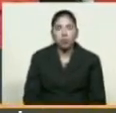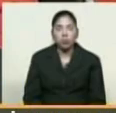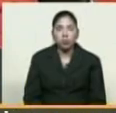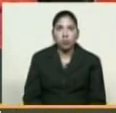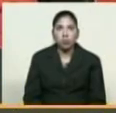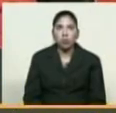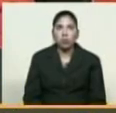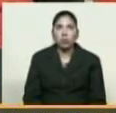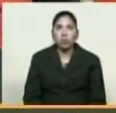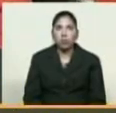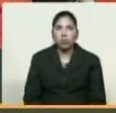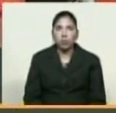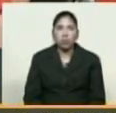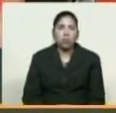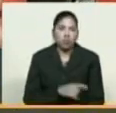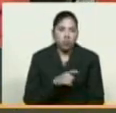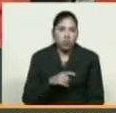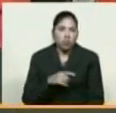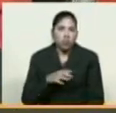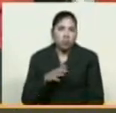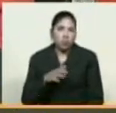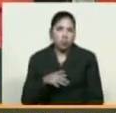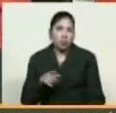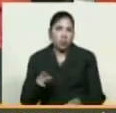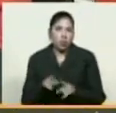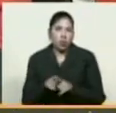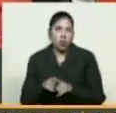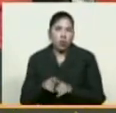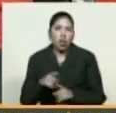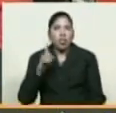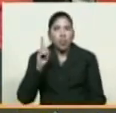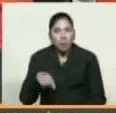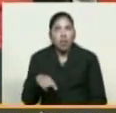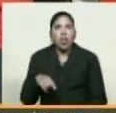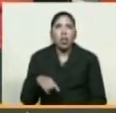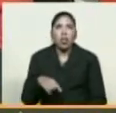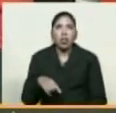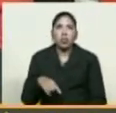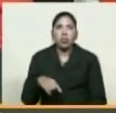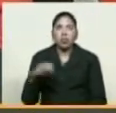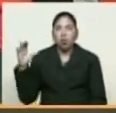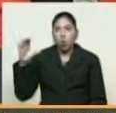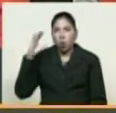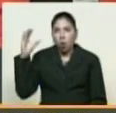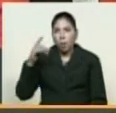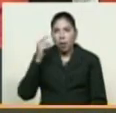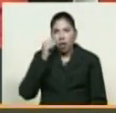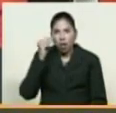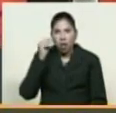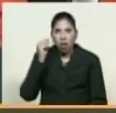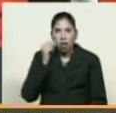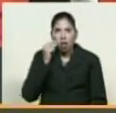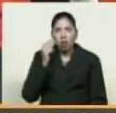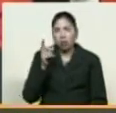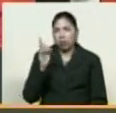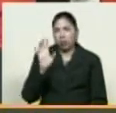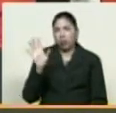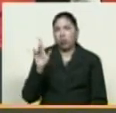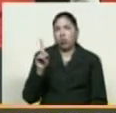reconocerlo. Eso tiene que ver con una línea. Ya el presidente Santos también dijo que no iba a